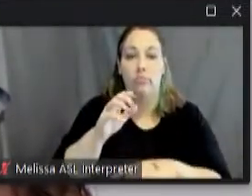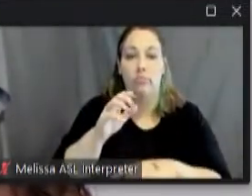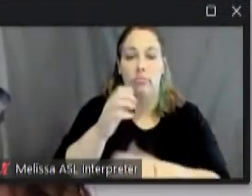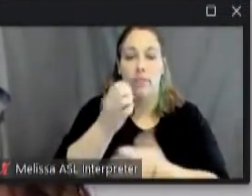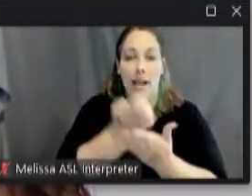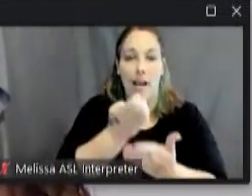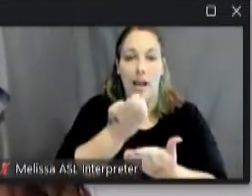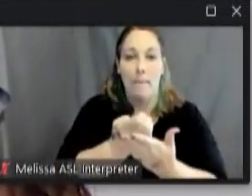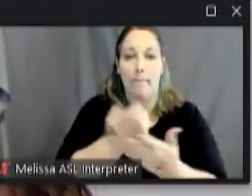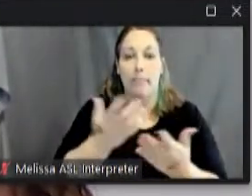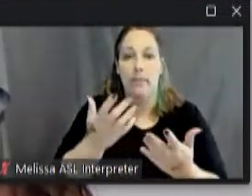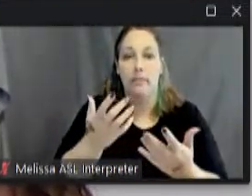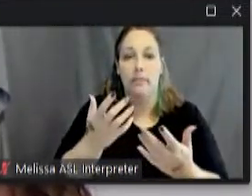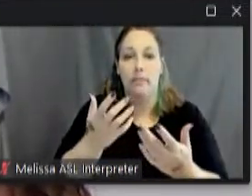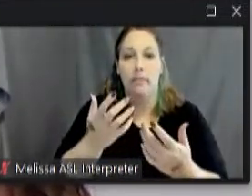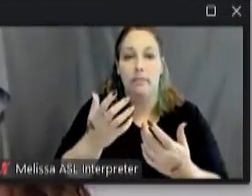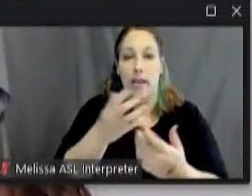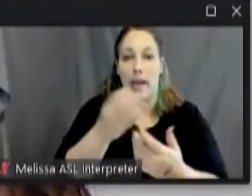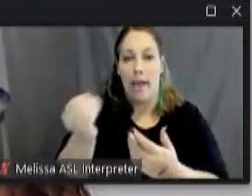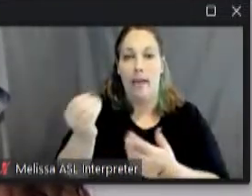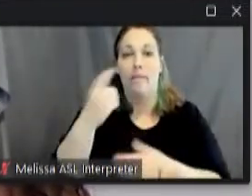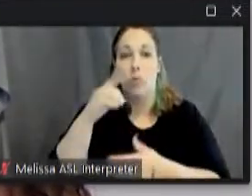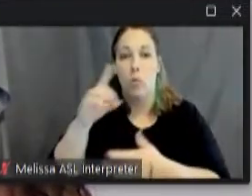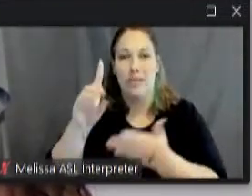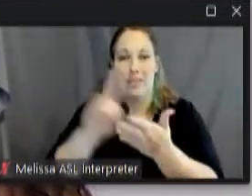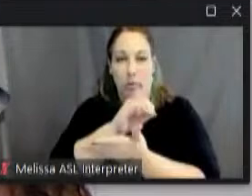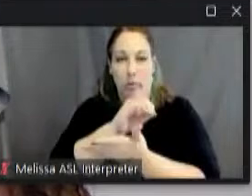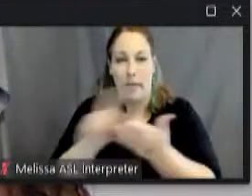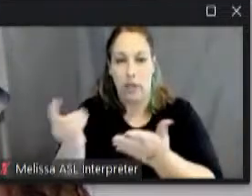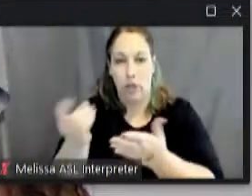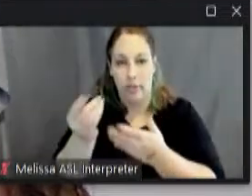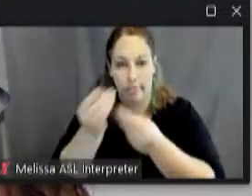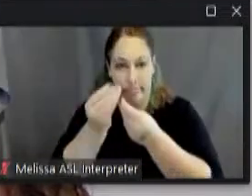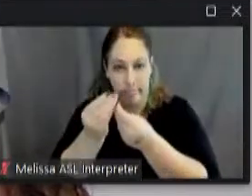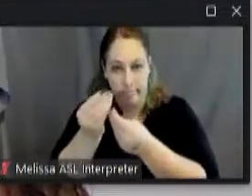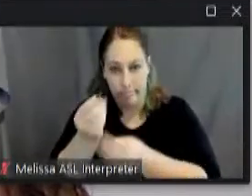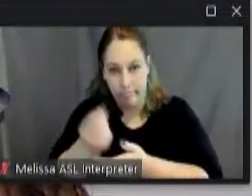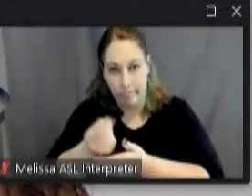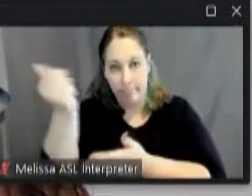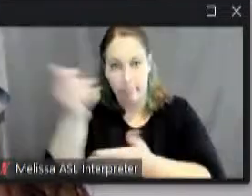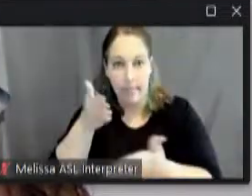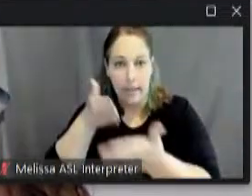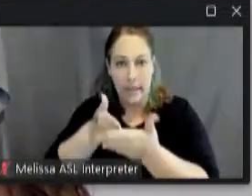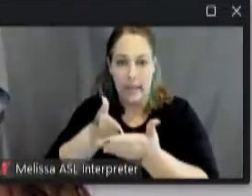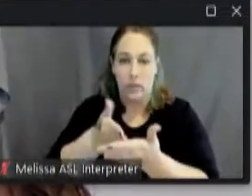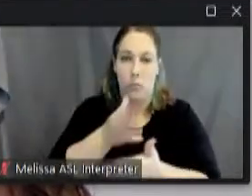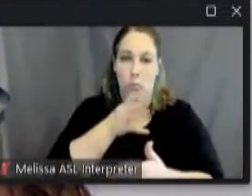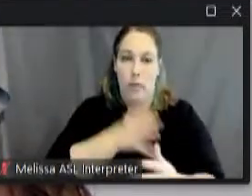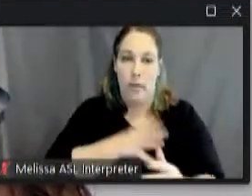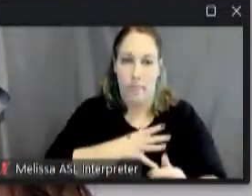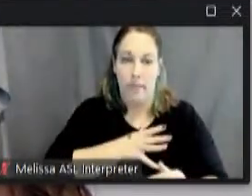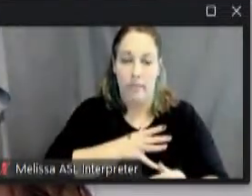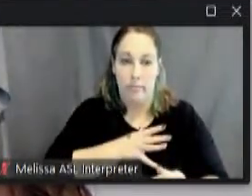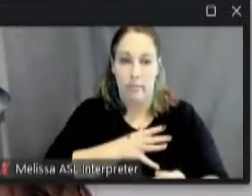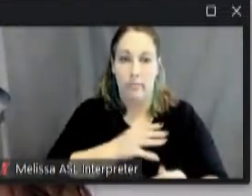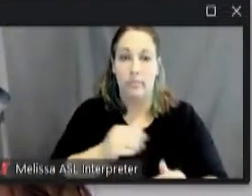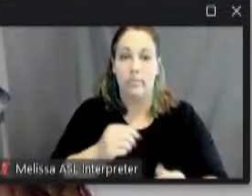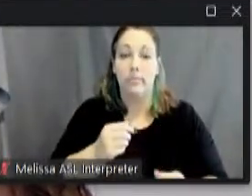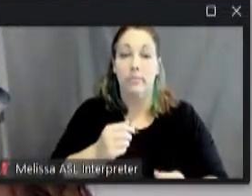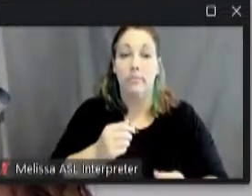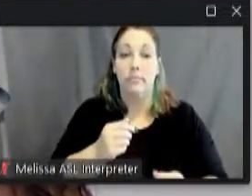Mujer, que han determinado que el derecho a la salud incluye la información y asesoramiento